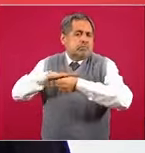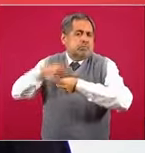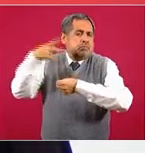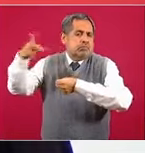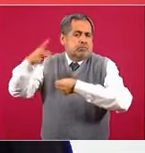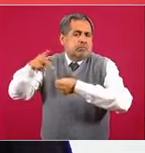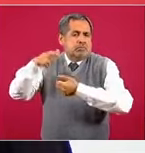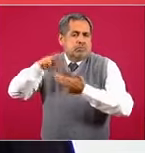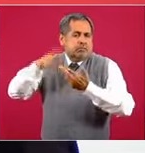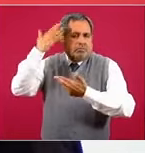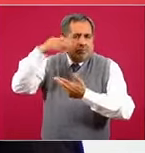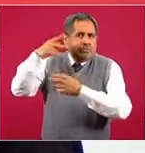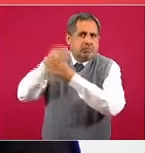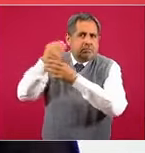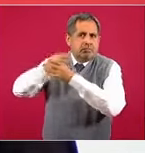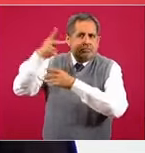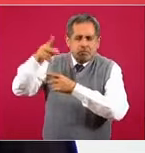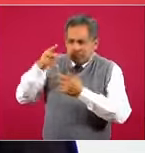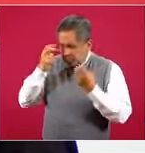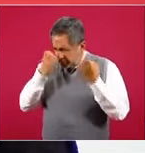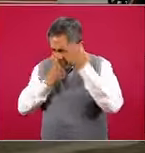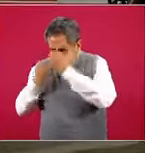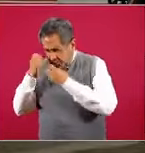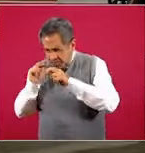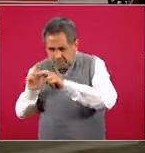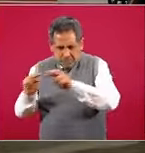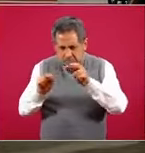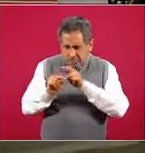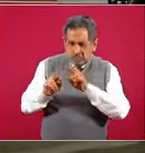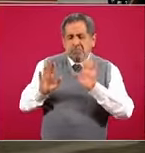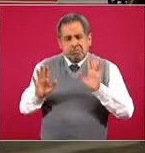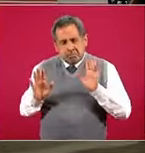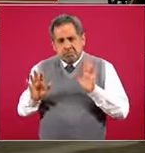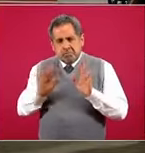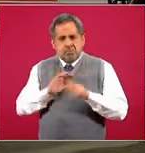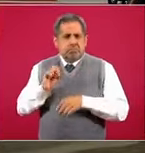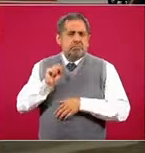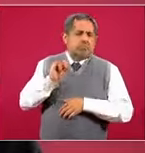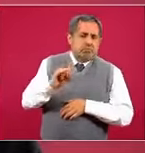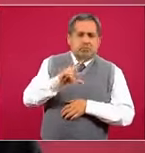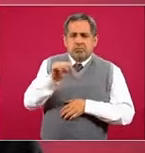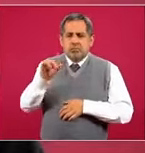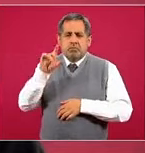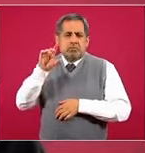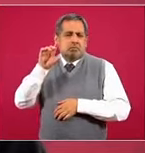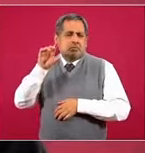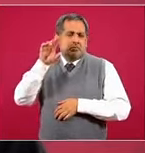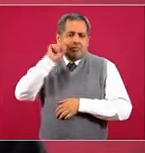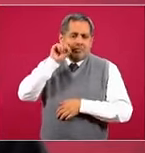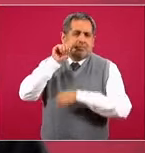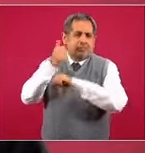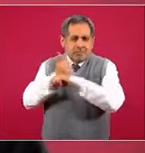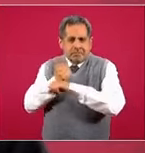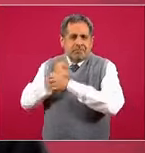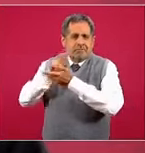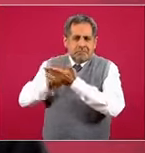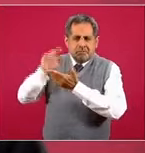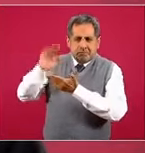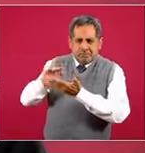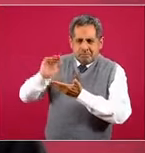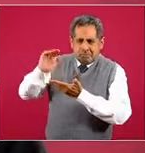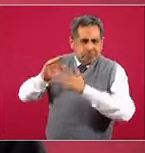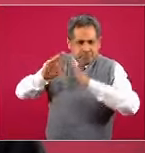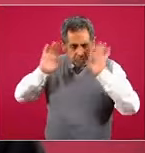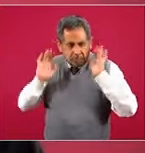sus indicadores y de la situación que está pasando al interior de su estado, tomar las mejores medidas y